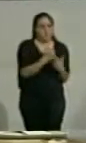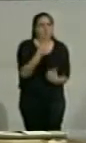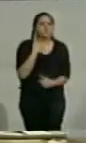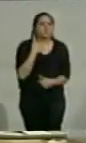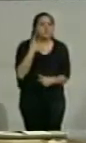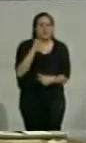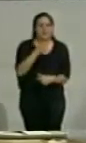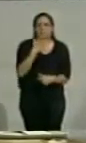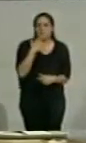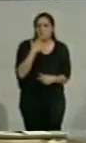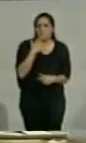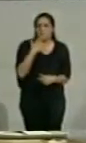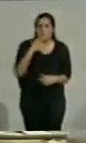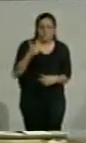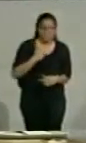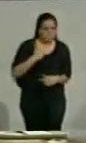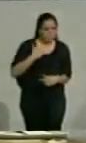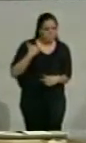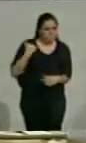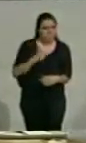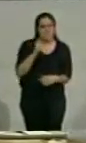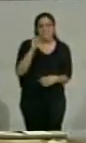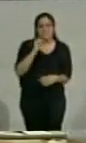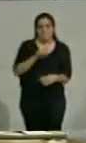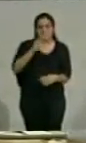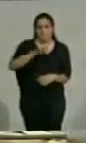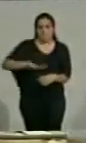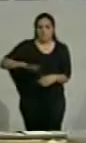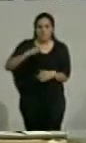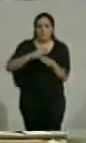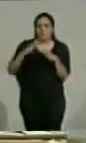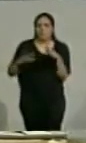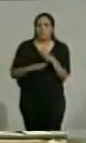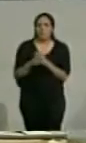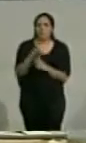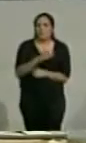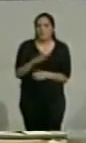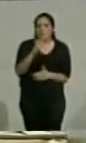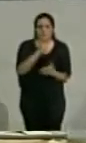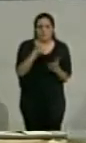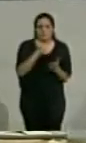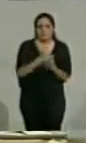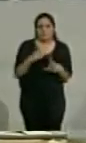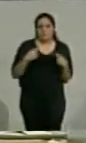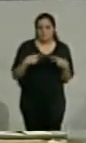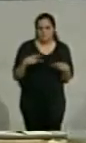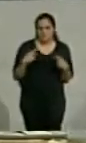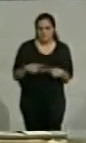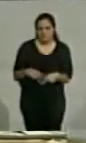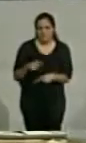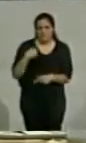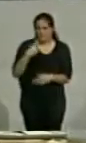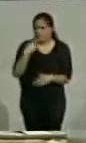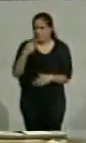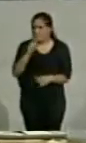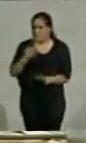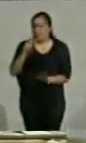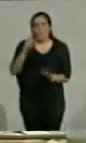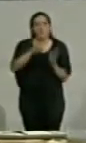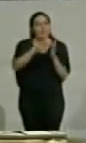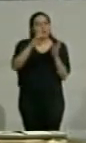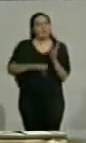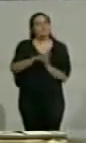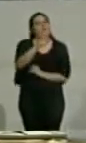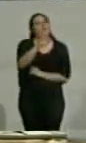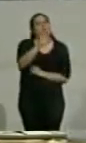hecho uso y abuso del recurso de los ciudadanos. Pero no lo digo yo. Por ejemplo, el periódico